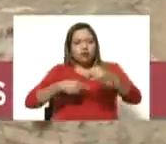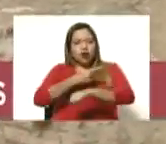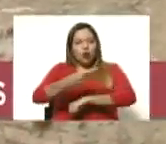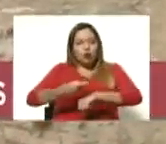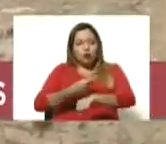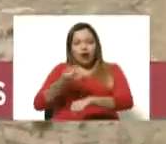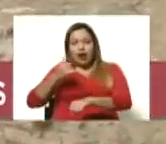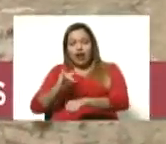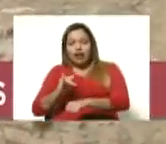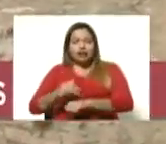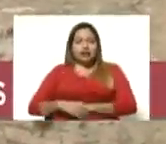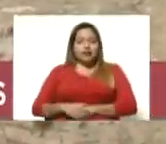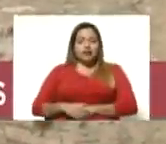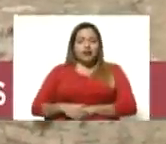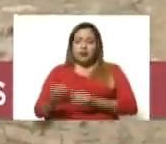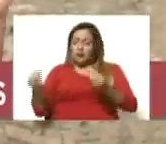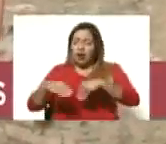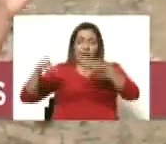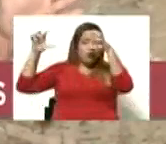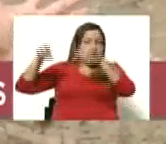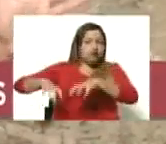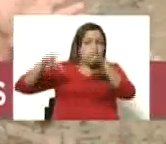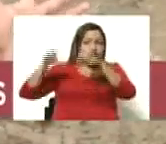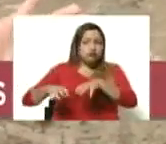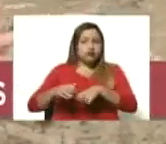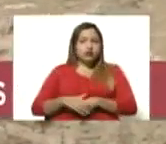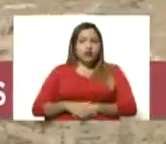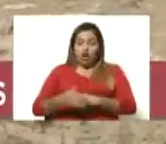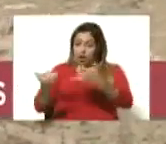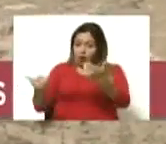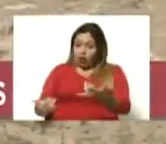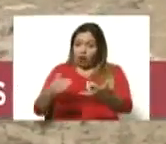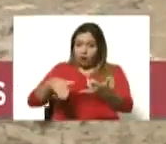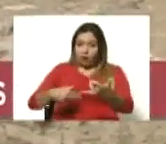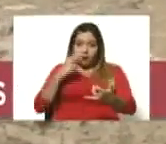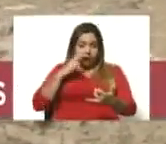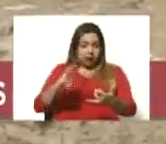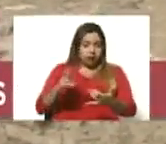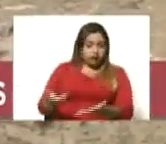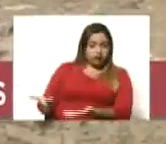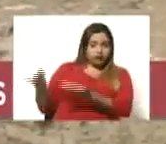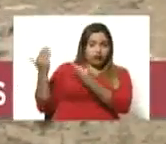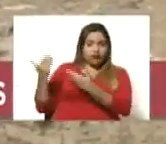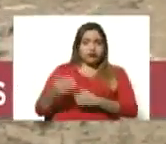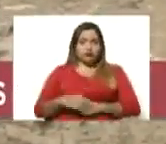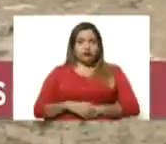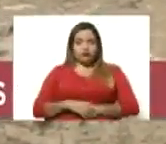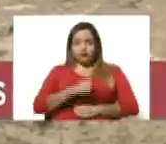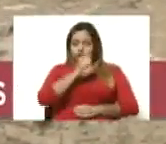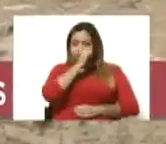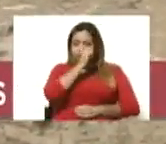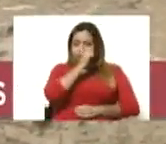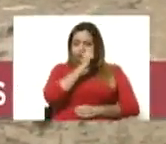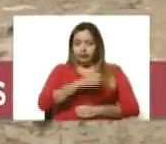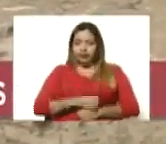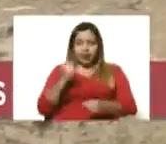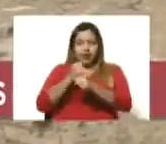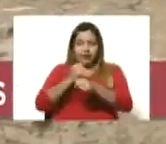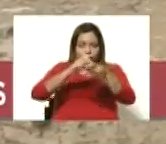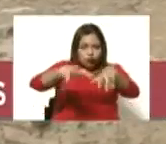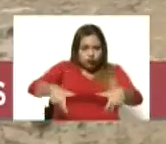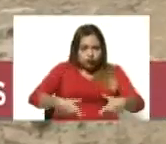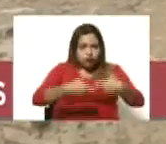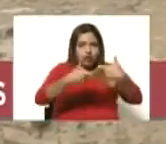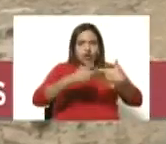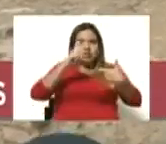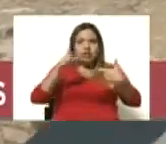se han presentado precipitaciones. De hecho, en este momento lo que podemos ver nosotros a nuestras espaldas no solamente es el trabajo de las maquinarias, sino